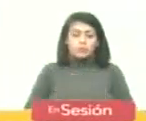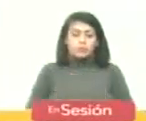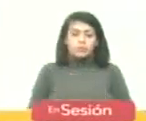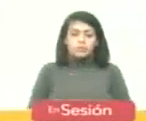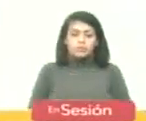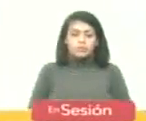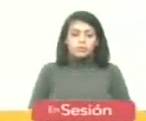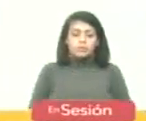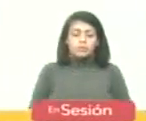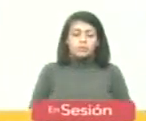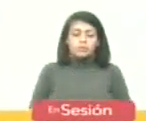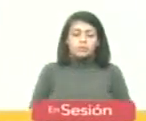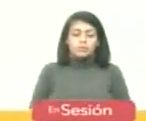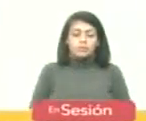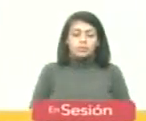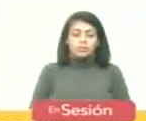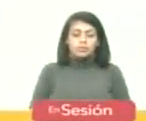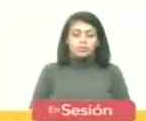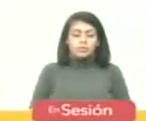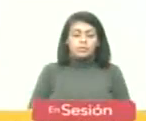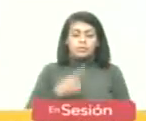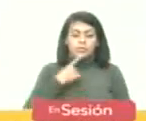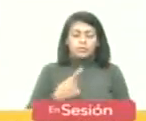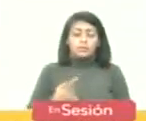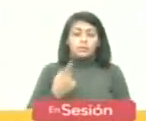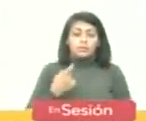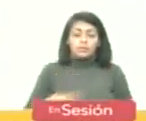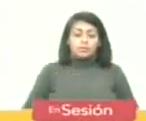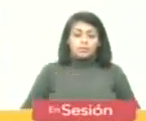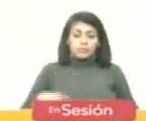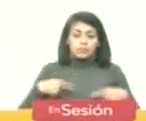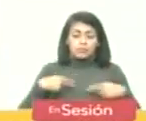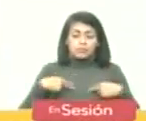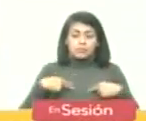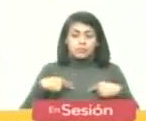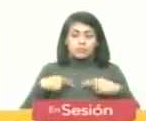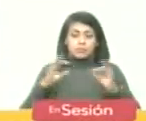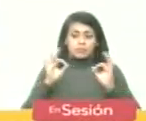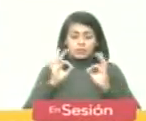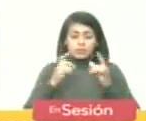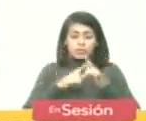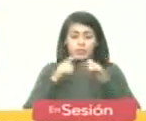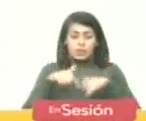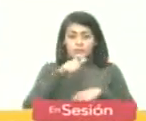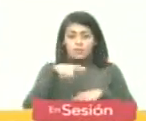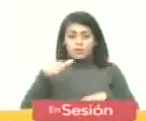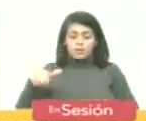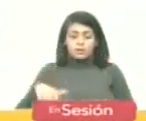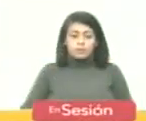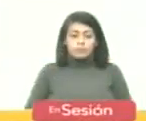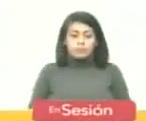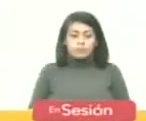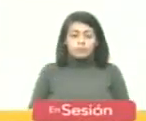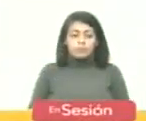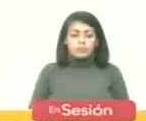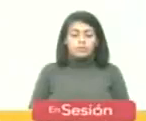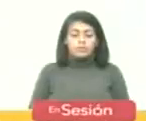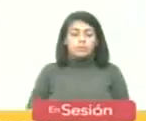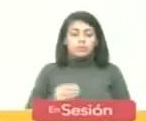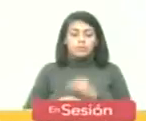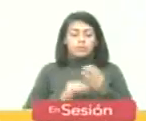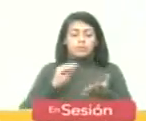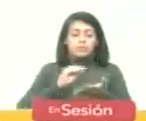y habla de un nivel de inhumanidad, de deshumanización de estas personas que